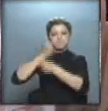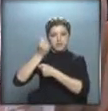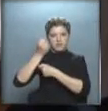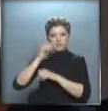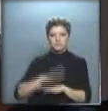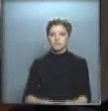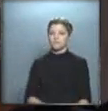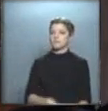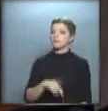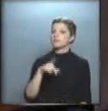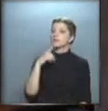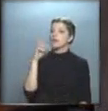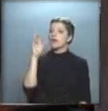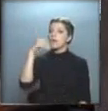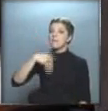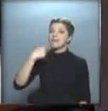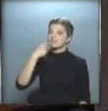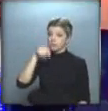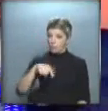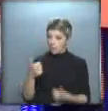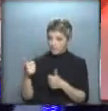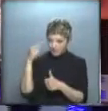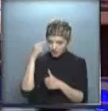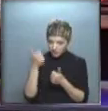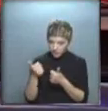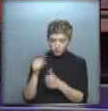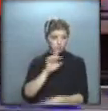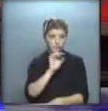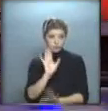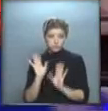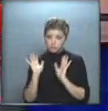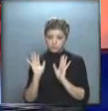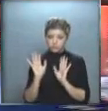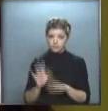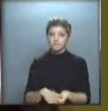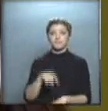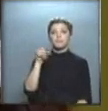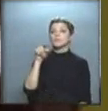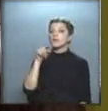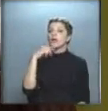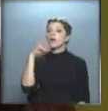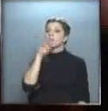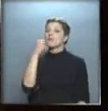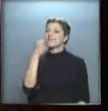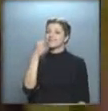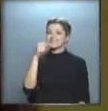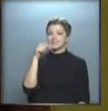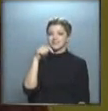eso? Upa. No. Pero está, sí, por acá, a ver. Es como decía él,